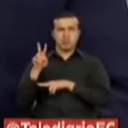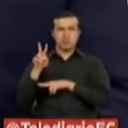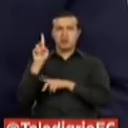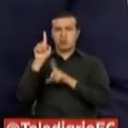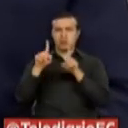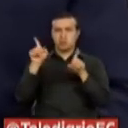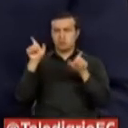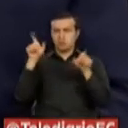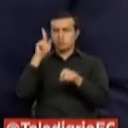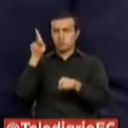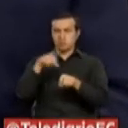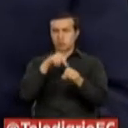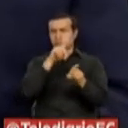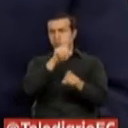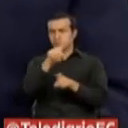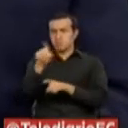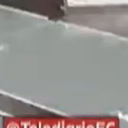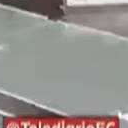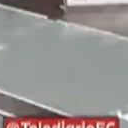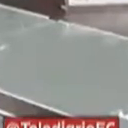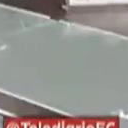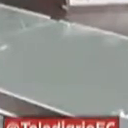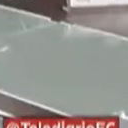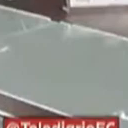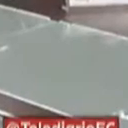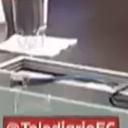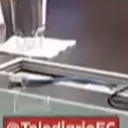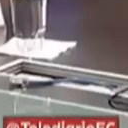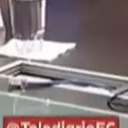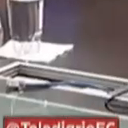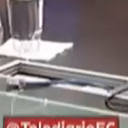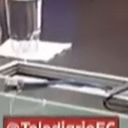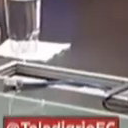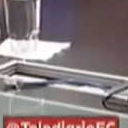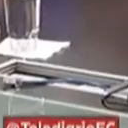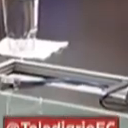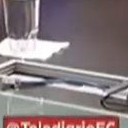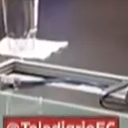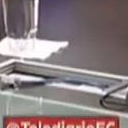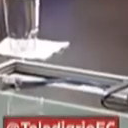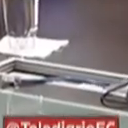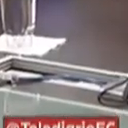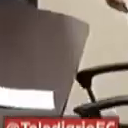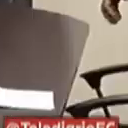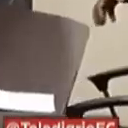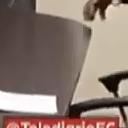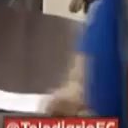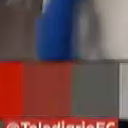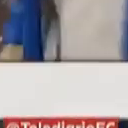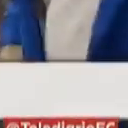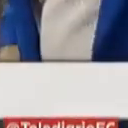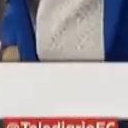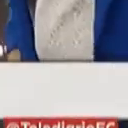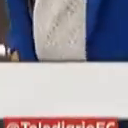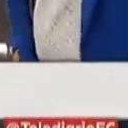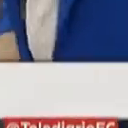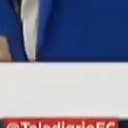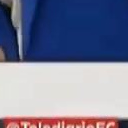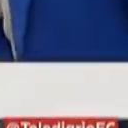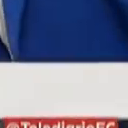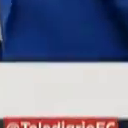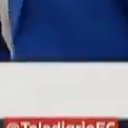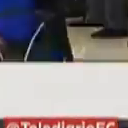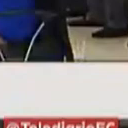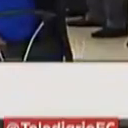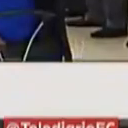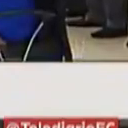a varios analistas. Una vez integrado el Consejo de Participación Ciudadana y Control Social de Transición, empezará su trabajo